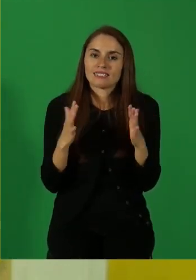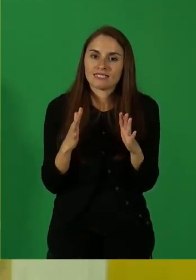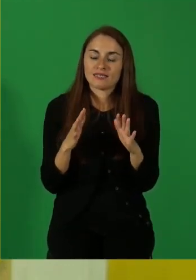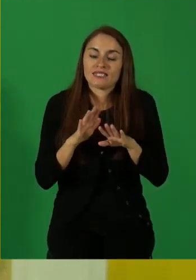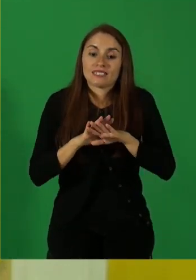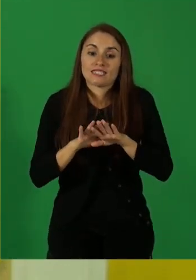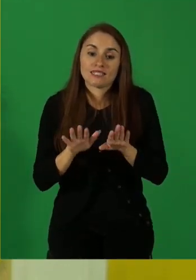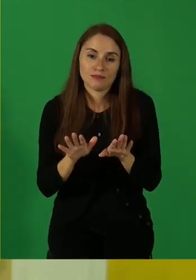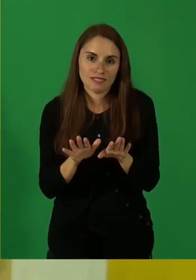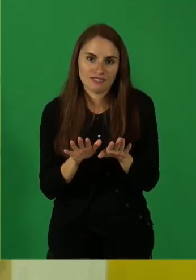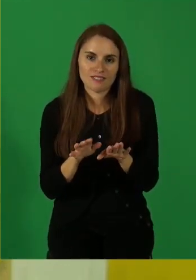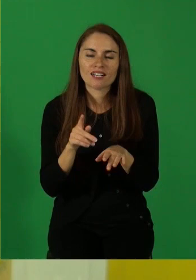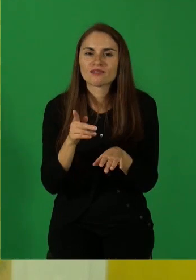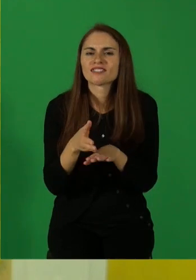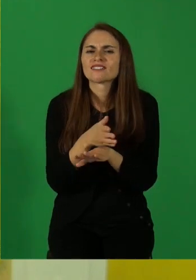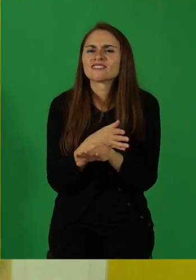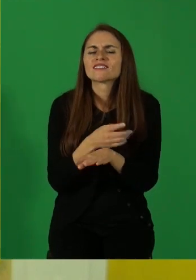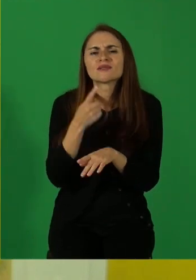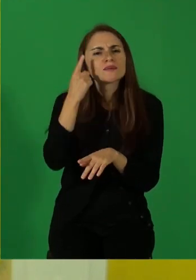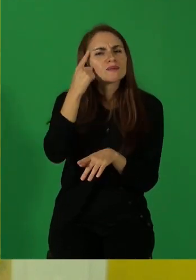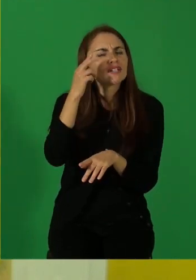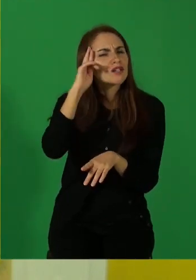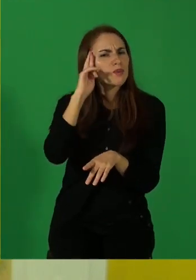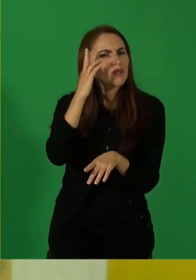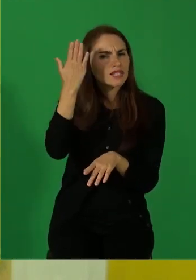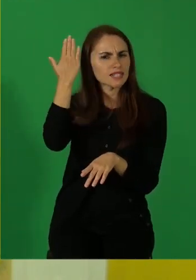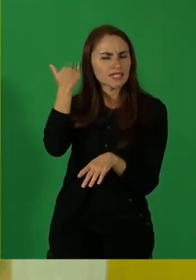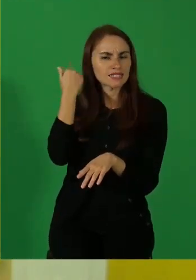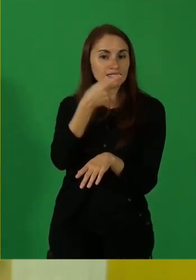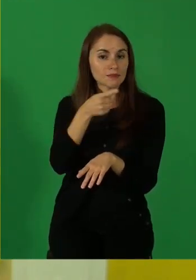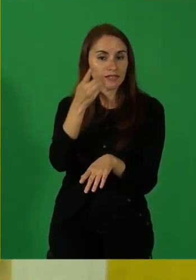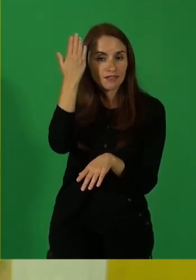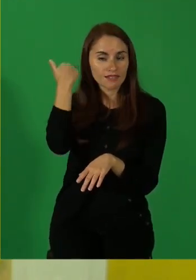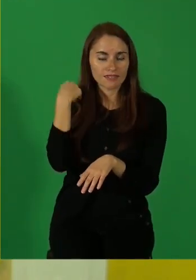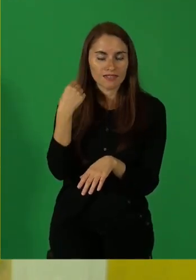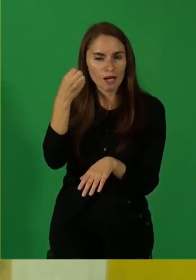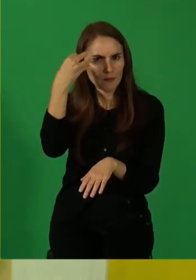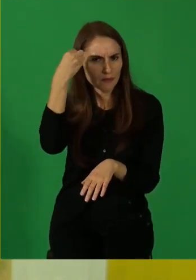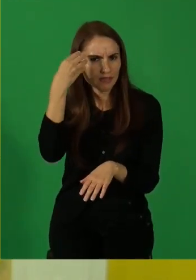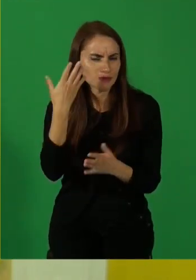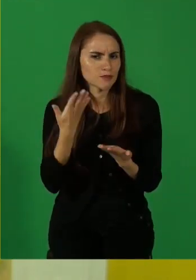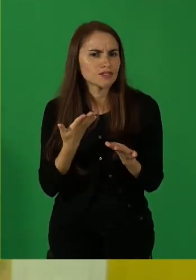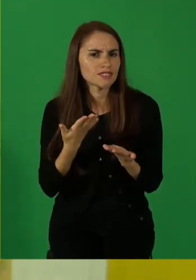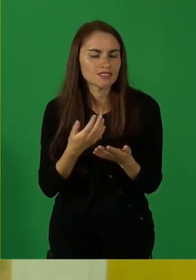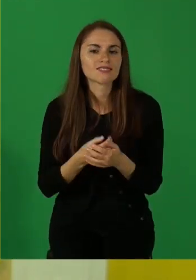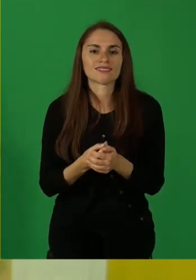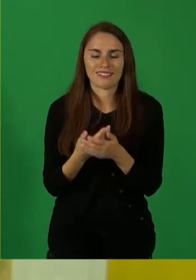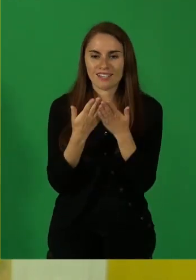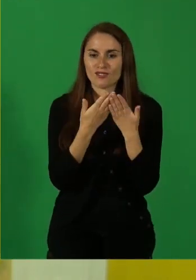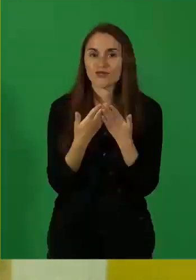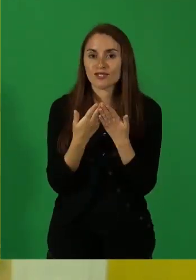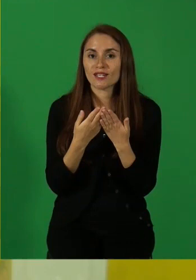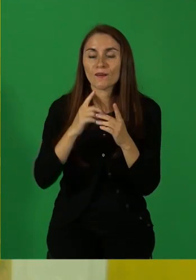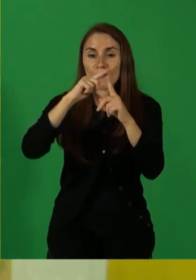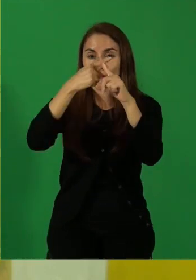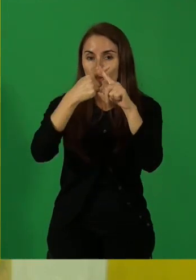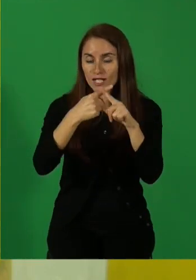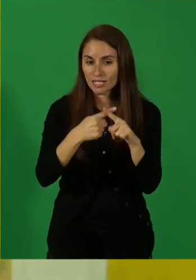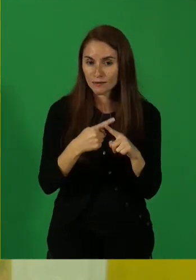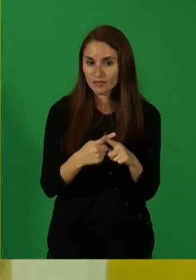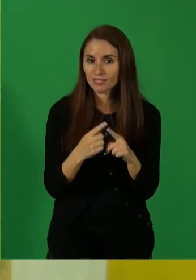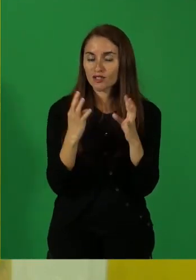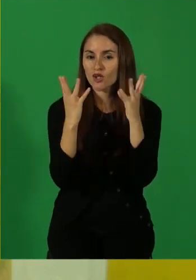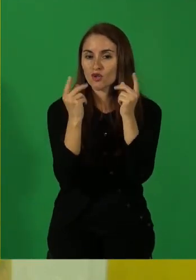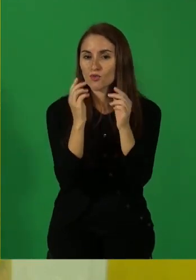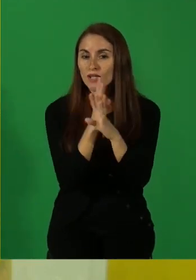cerrando, ¿te acuerdas lo que estudiamos la clase pasada? ¿Te acuerdas? Sí, estudiamos la multiplicación de los números